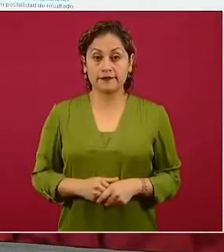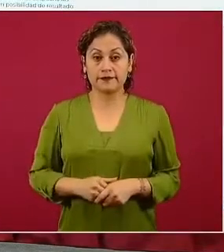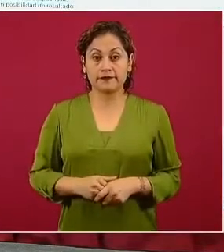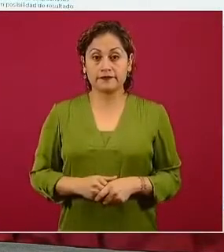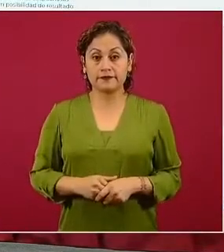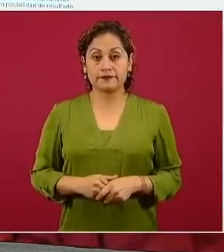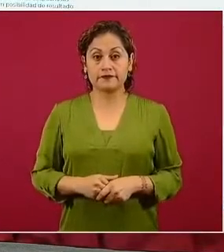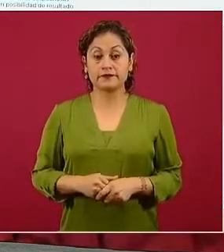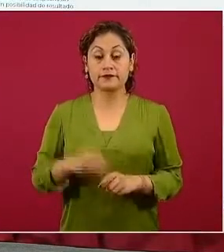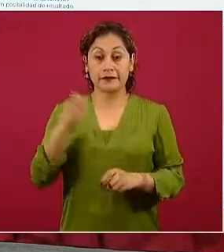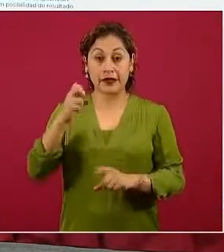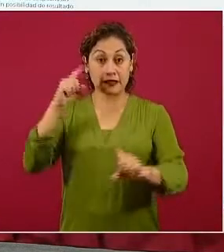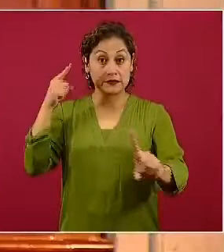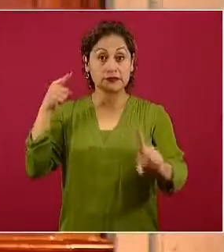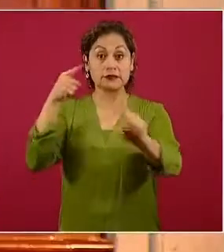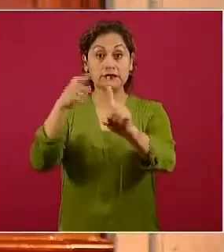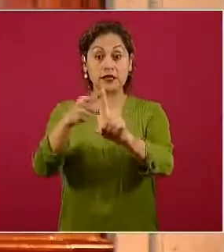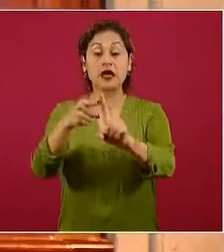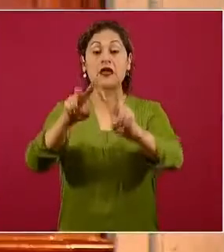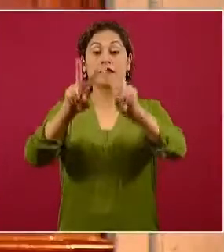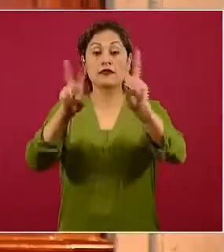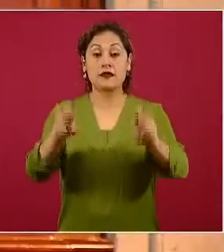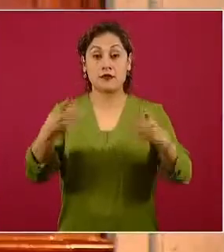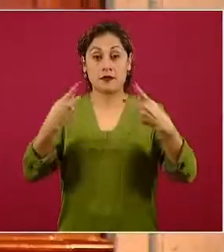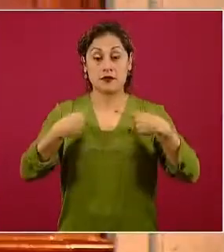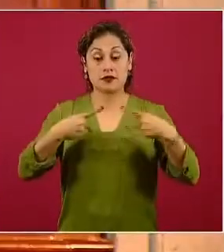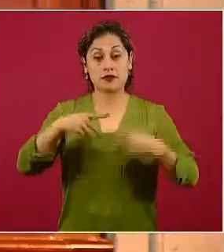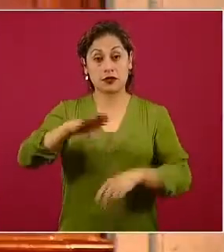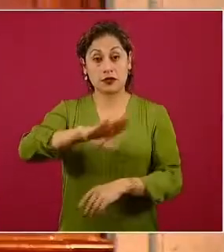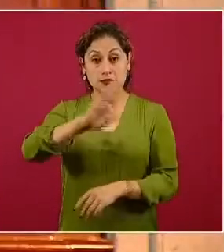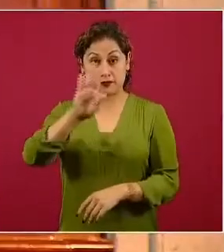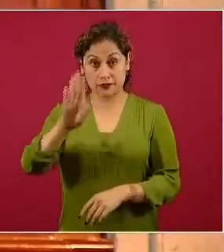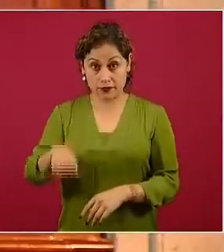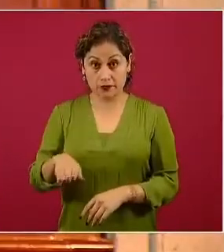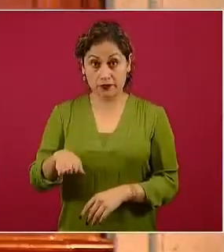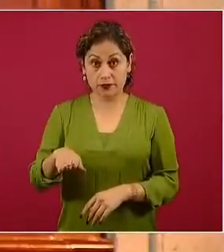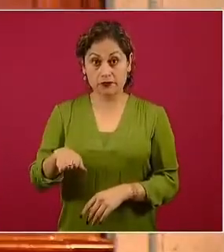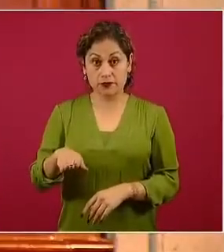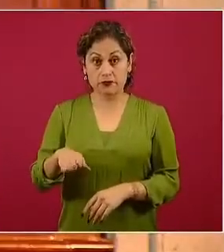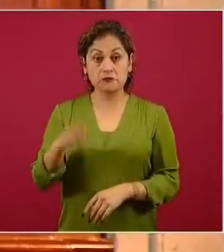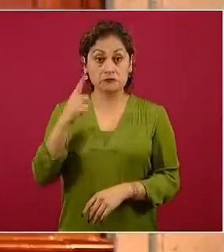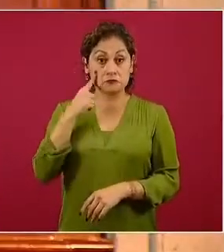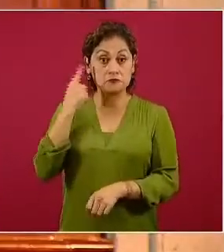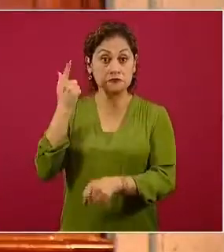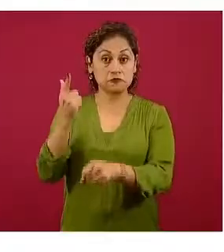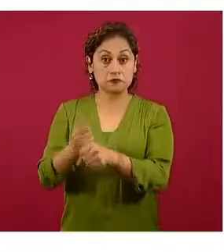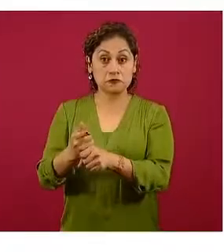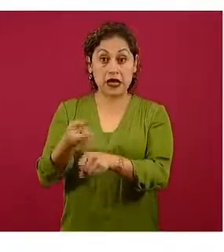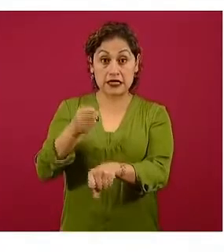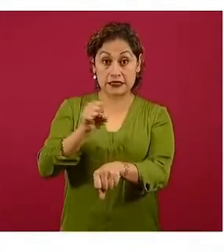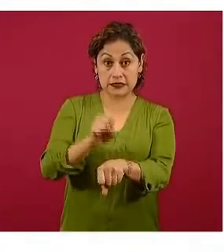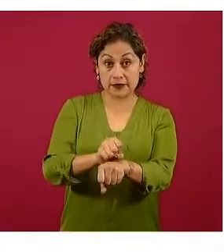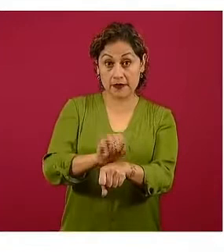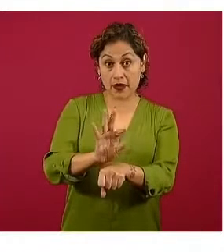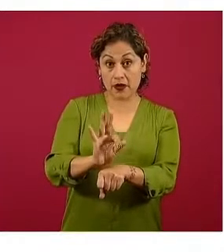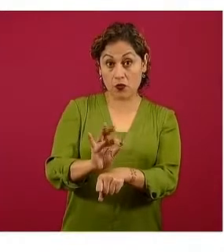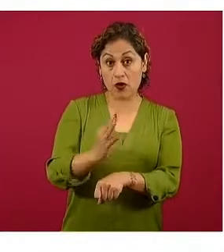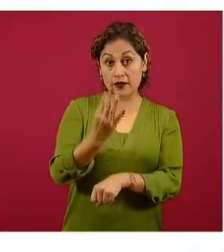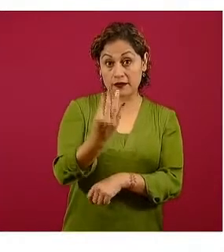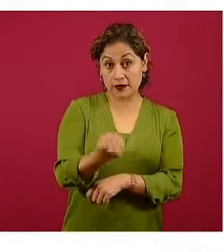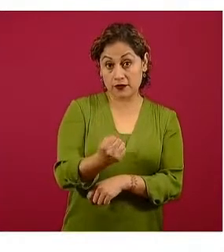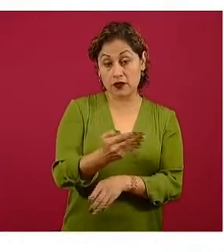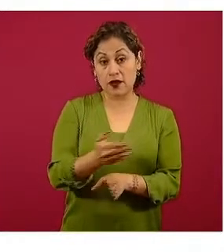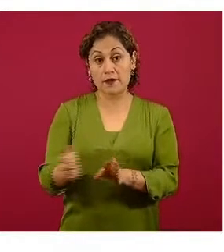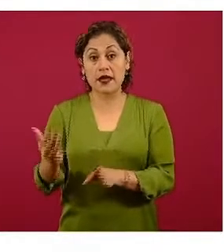al comportamiento de la mortalidad. Seguimos con un crecimiento entre las semanas 49